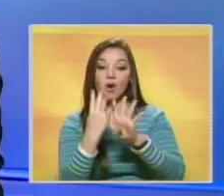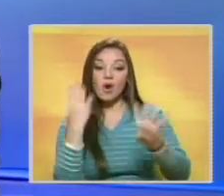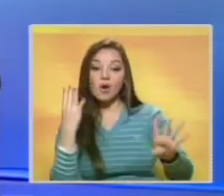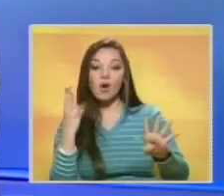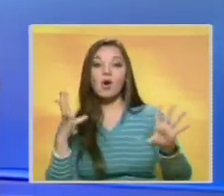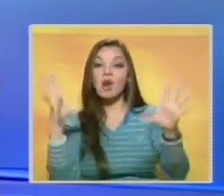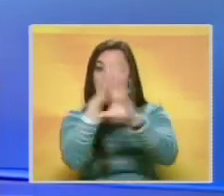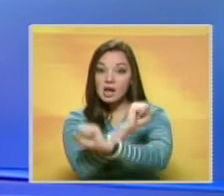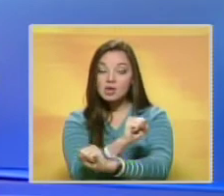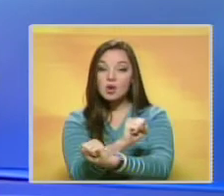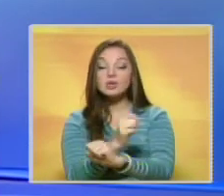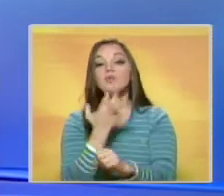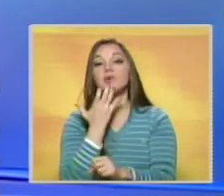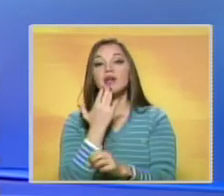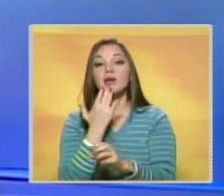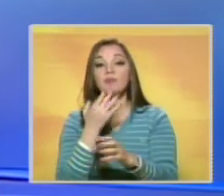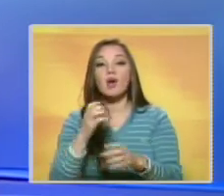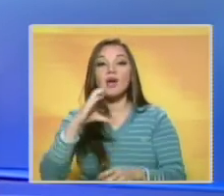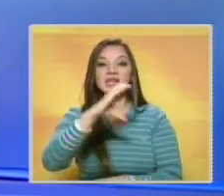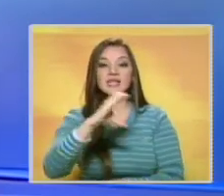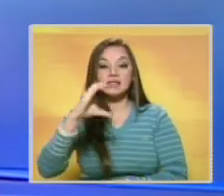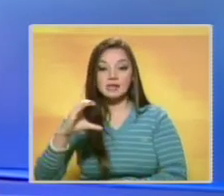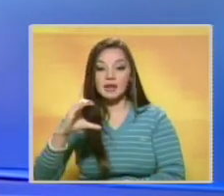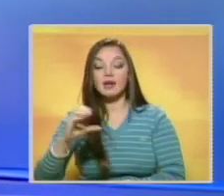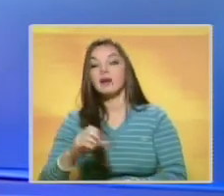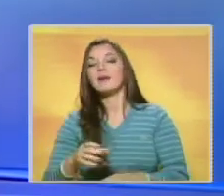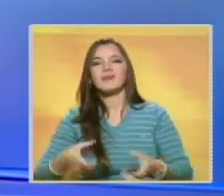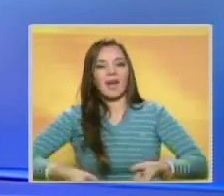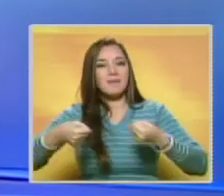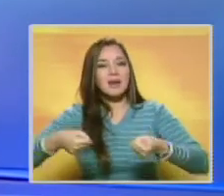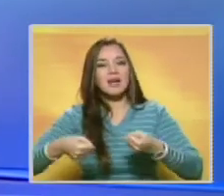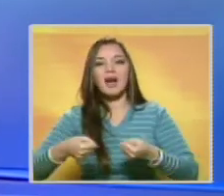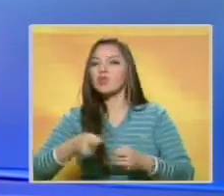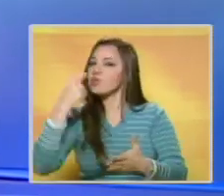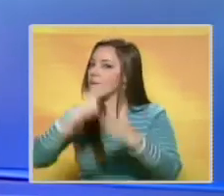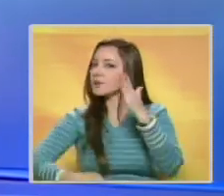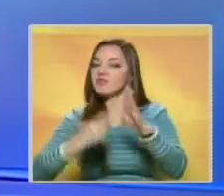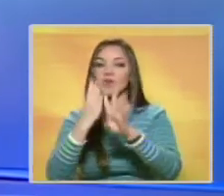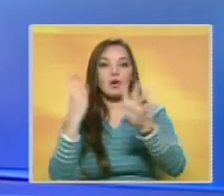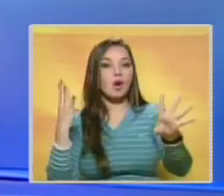en establecimientos comerciales para preservar la tranquilidad ante lo